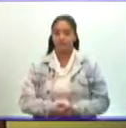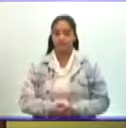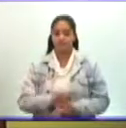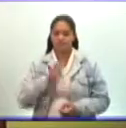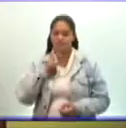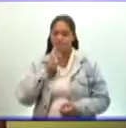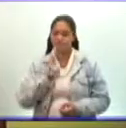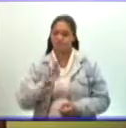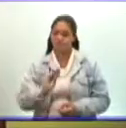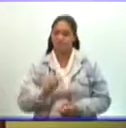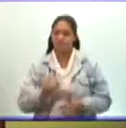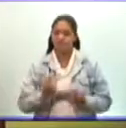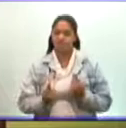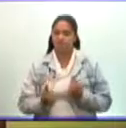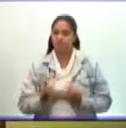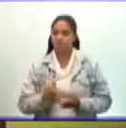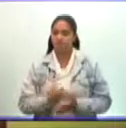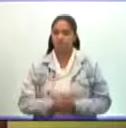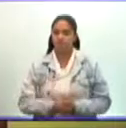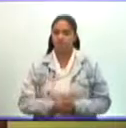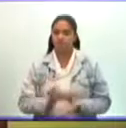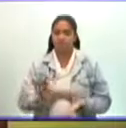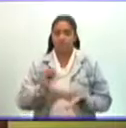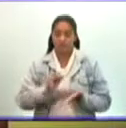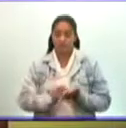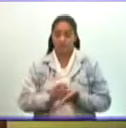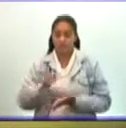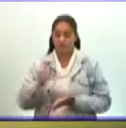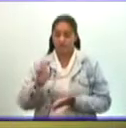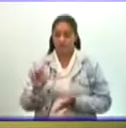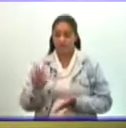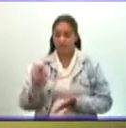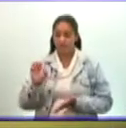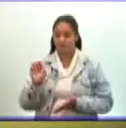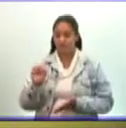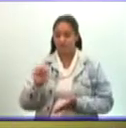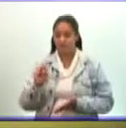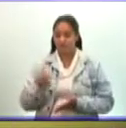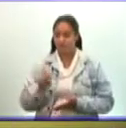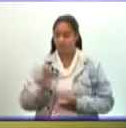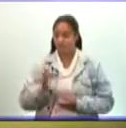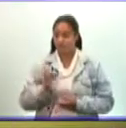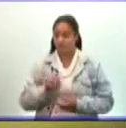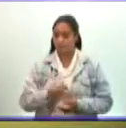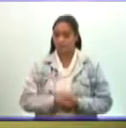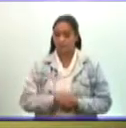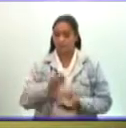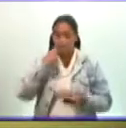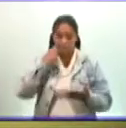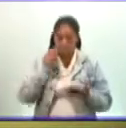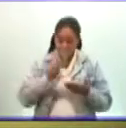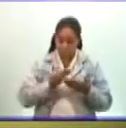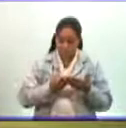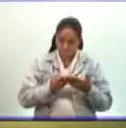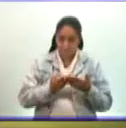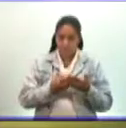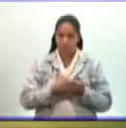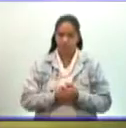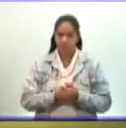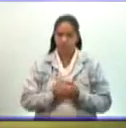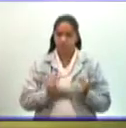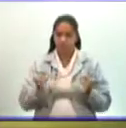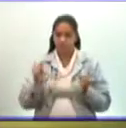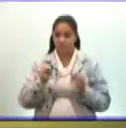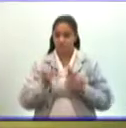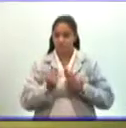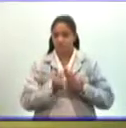ustedes. Cada vez que vayan a aplicar el teorema de las transversales, deben verificar que se cumplen las condiciones